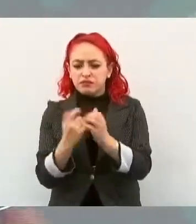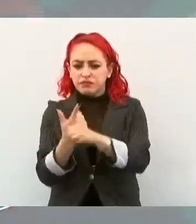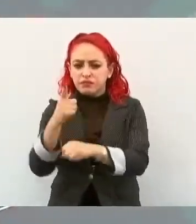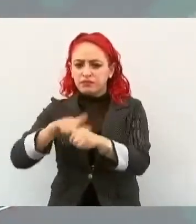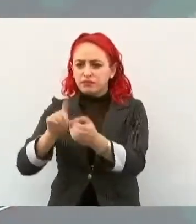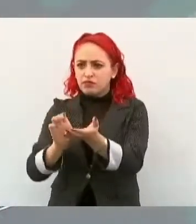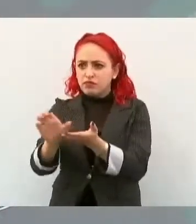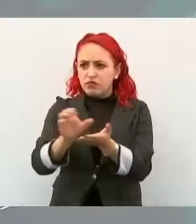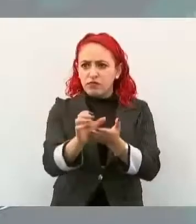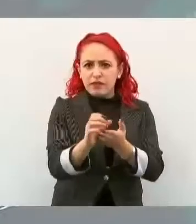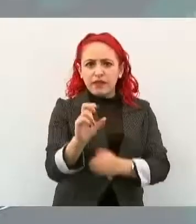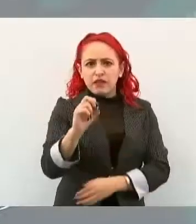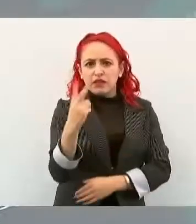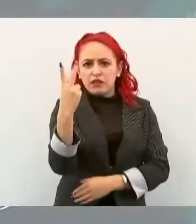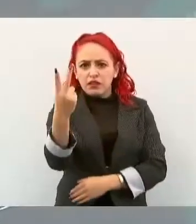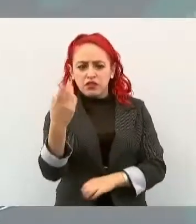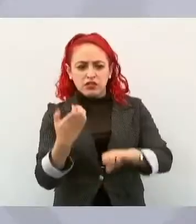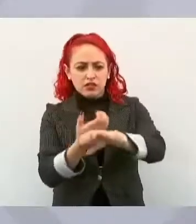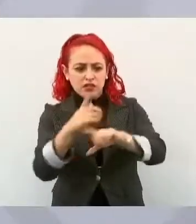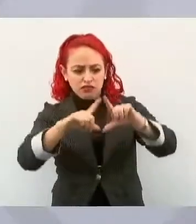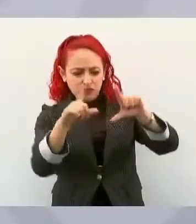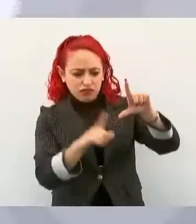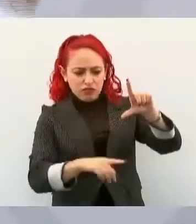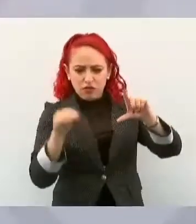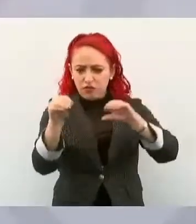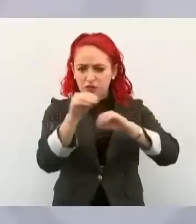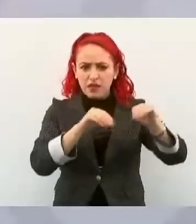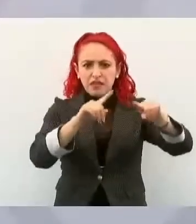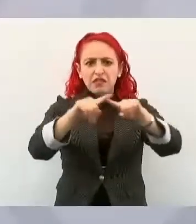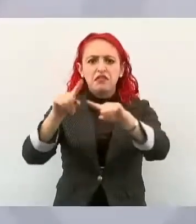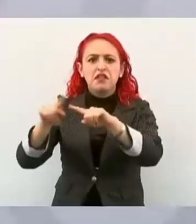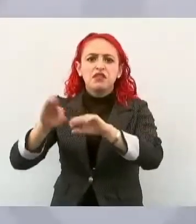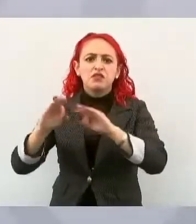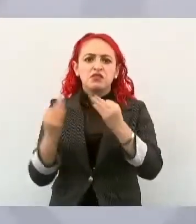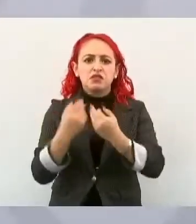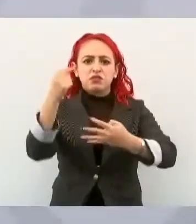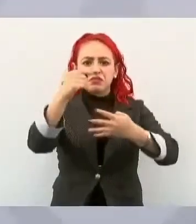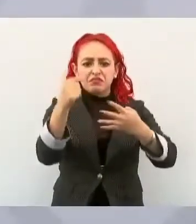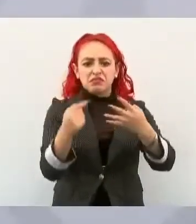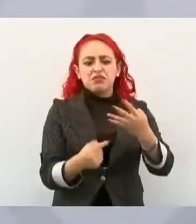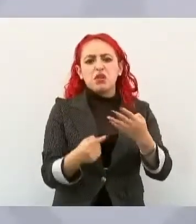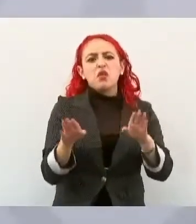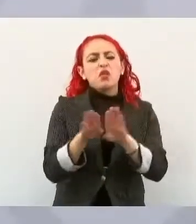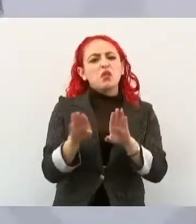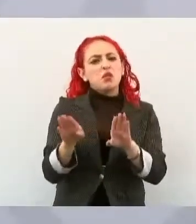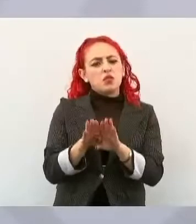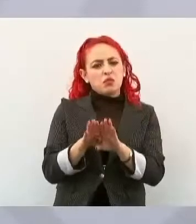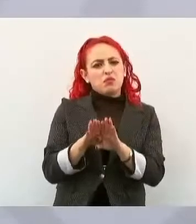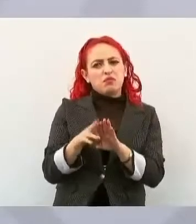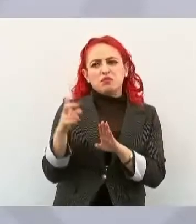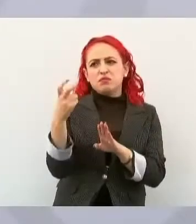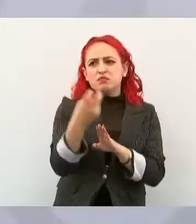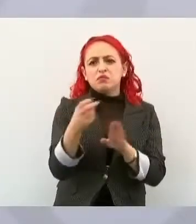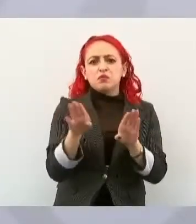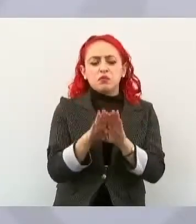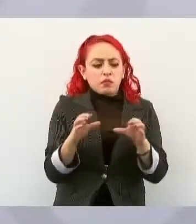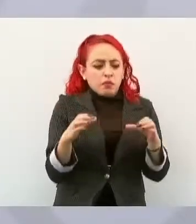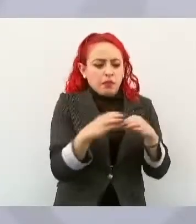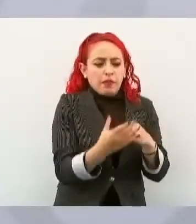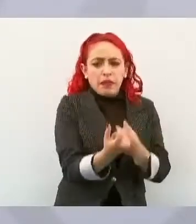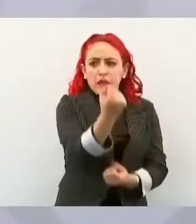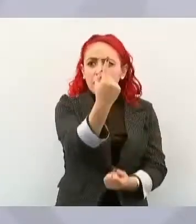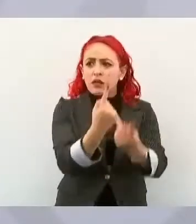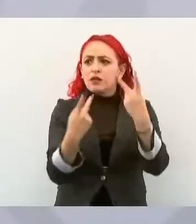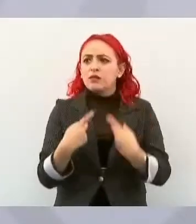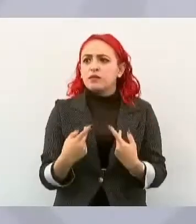estatales en 32 estados del país con diferentes criterios. Era un modelo tendiente a la privatización y